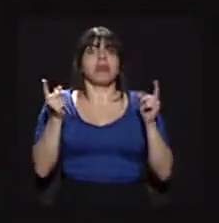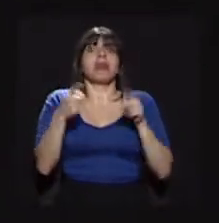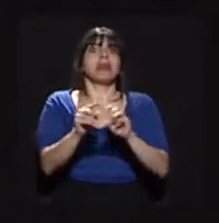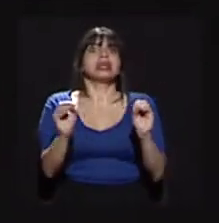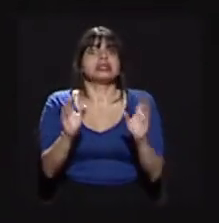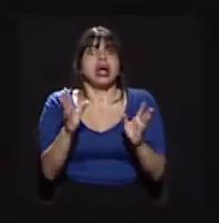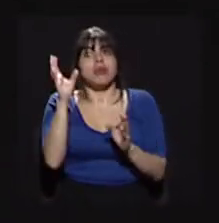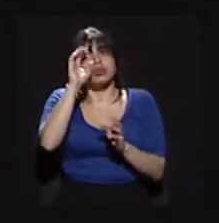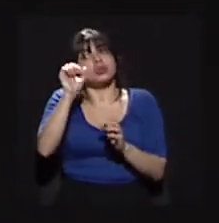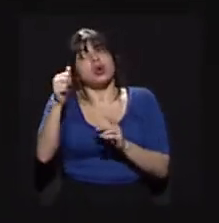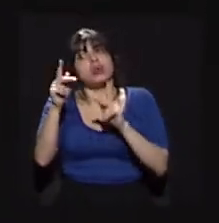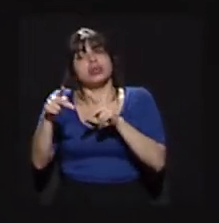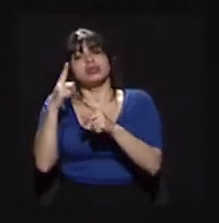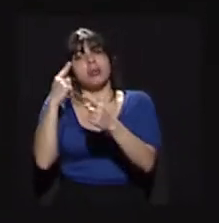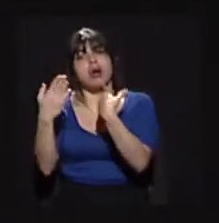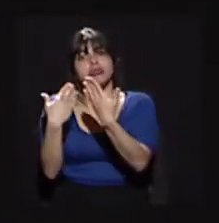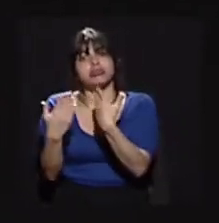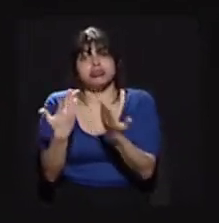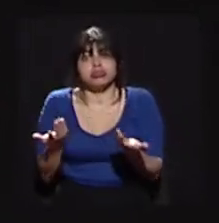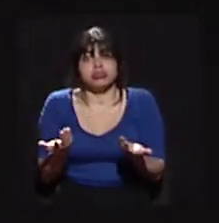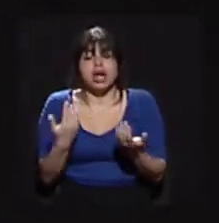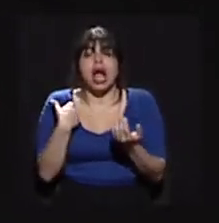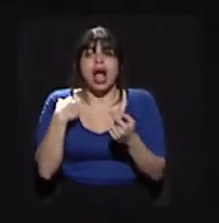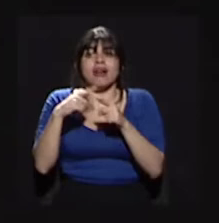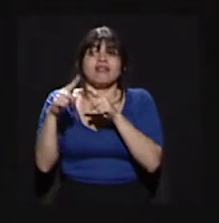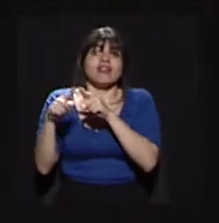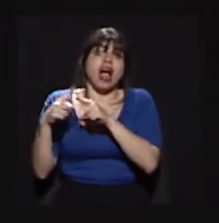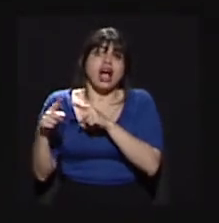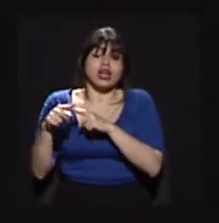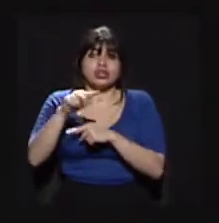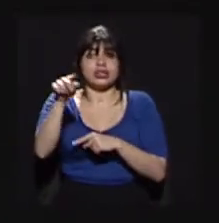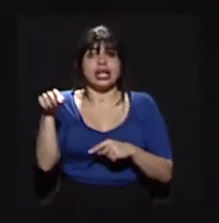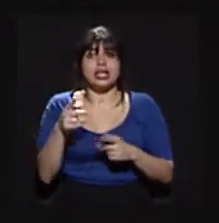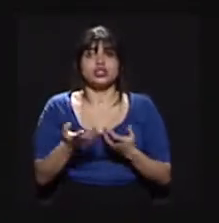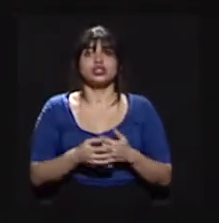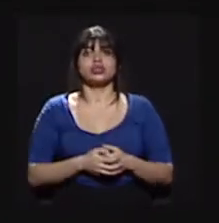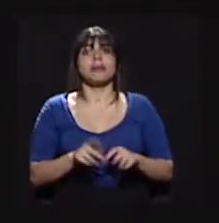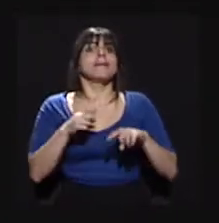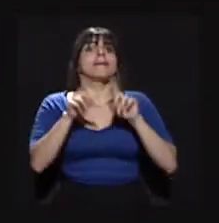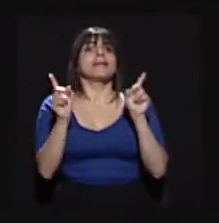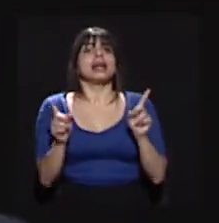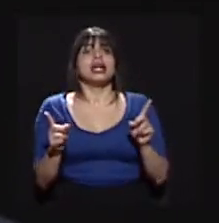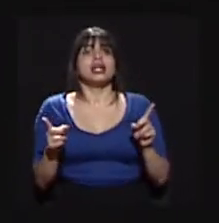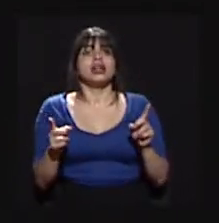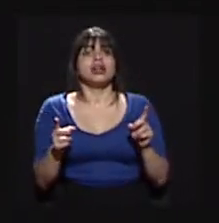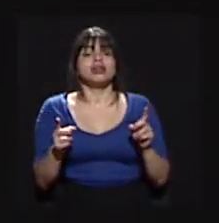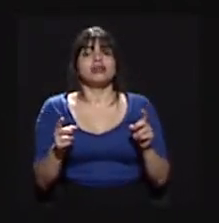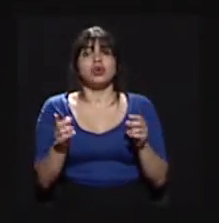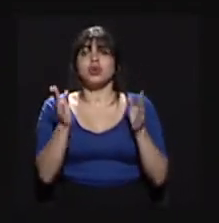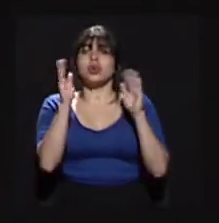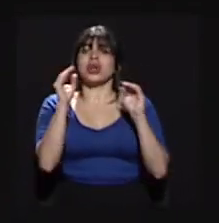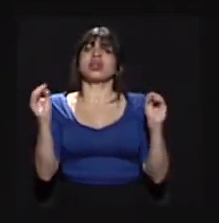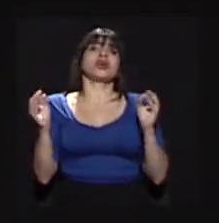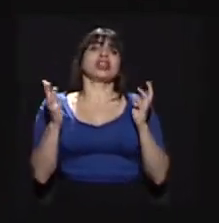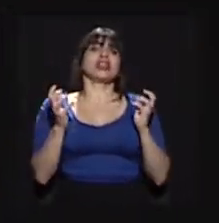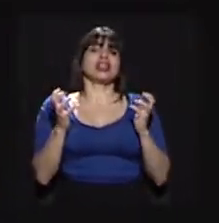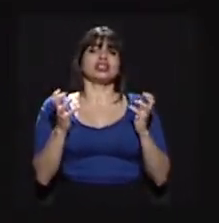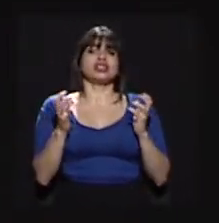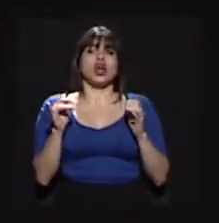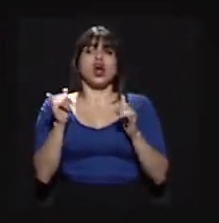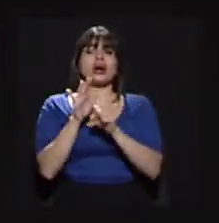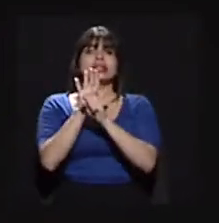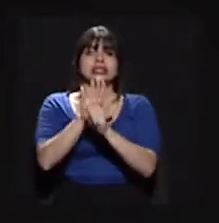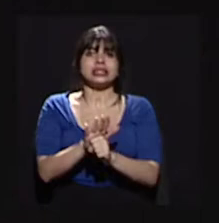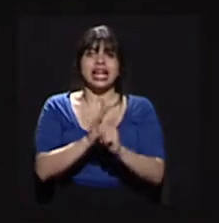buscaremos otros interlocutores ahí están varias y varios de ellos pero no había intención ninguna de forzar